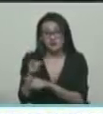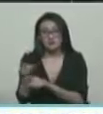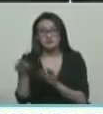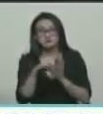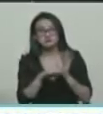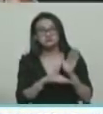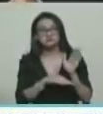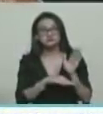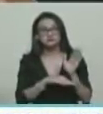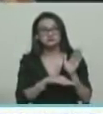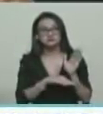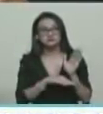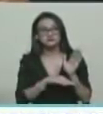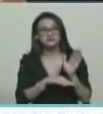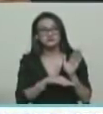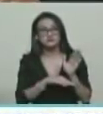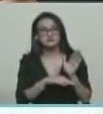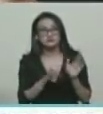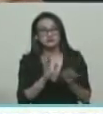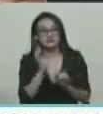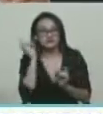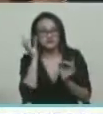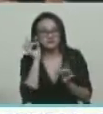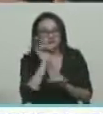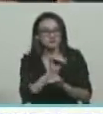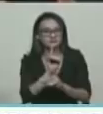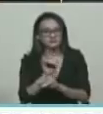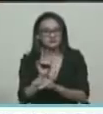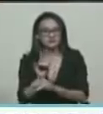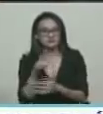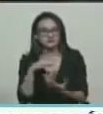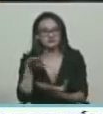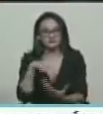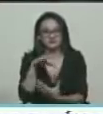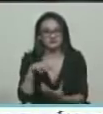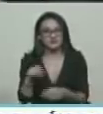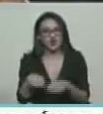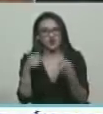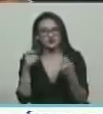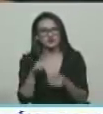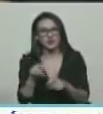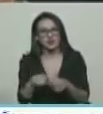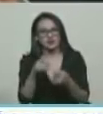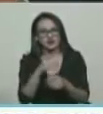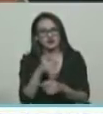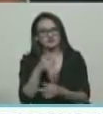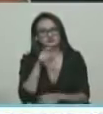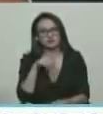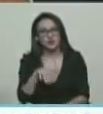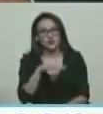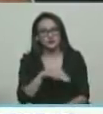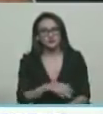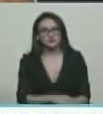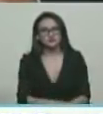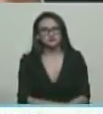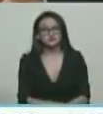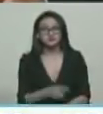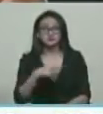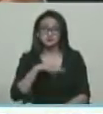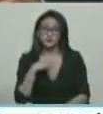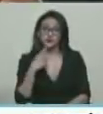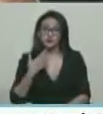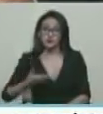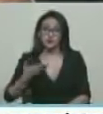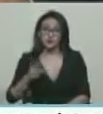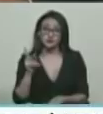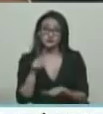órdenes, inmediatamente comienza a inventarle cosas para generar hechos de violencia. Para nosotros es importantísimo, repito, y muy gratificante